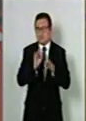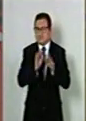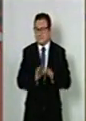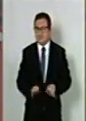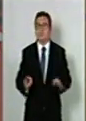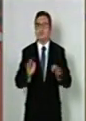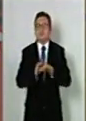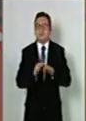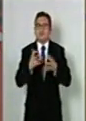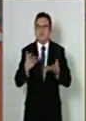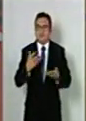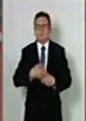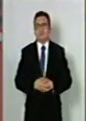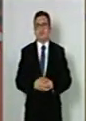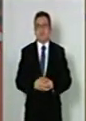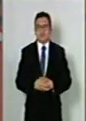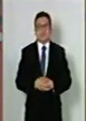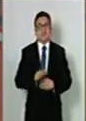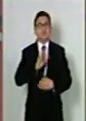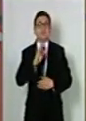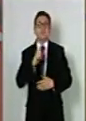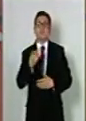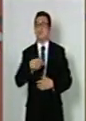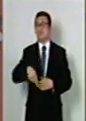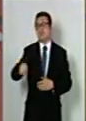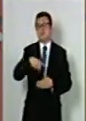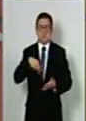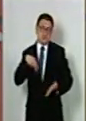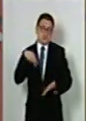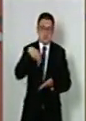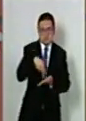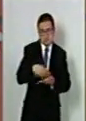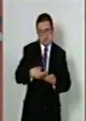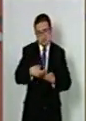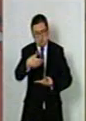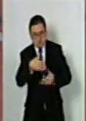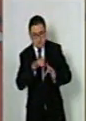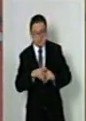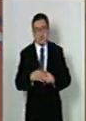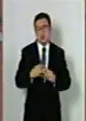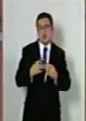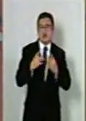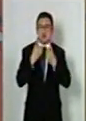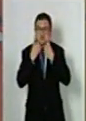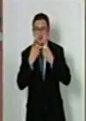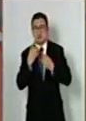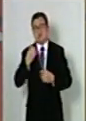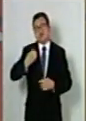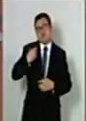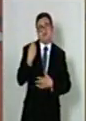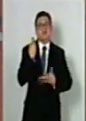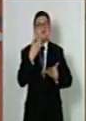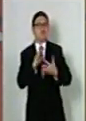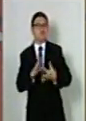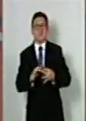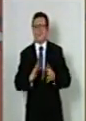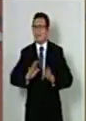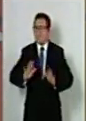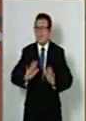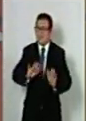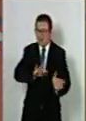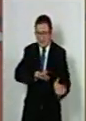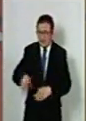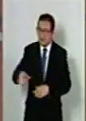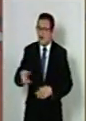de el discurso escrito y preelaborado, presentémonos así, con